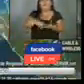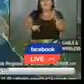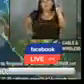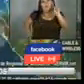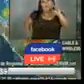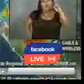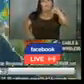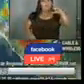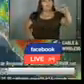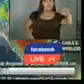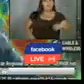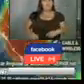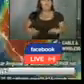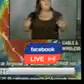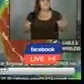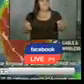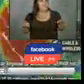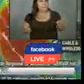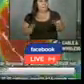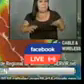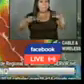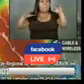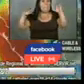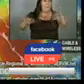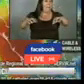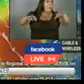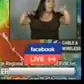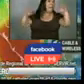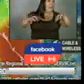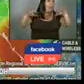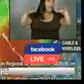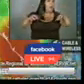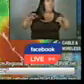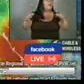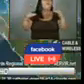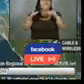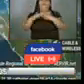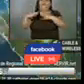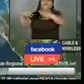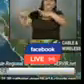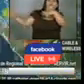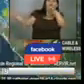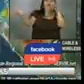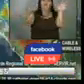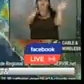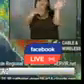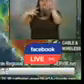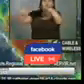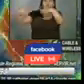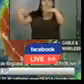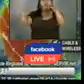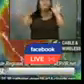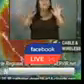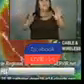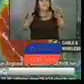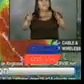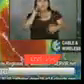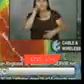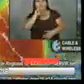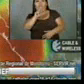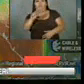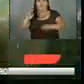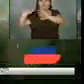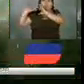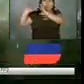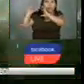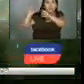occidental. Así es, estamos hablando de tormentas fuertes acompañadas de ráfagas de viento que se aproximan, por ejemplo, a la ciudad de